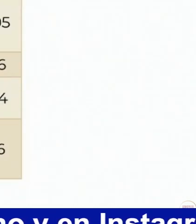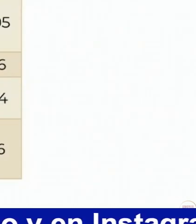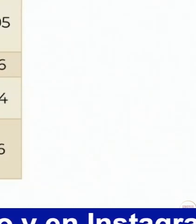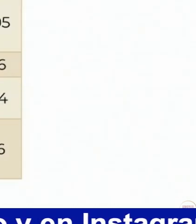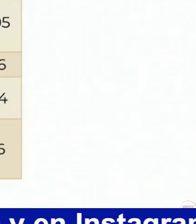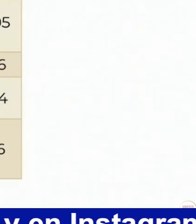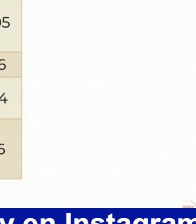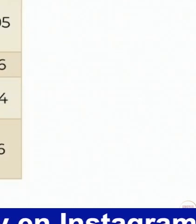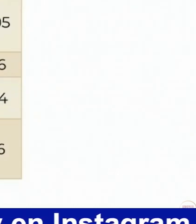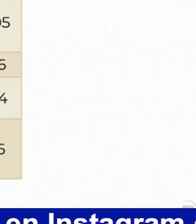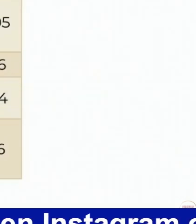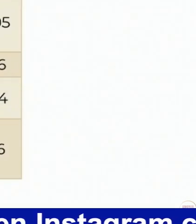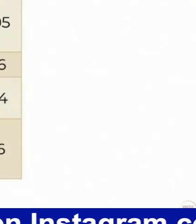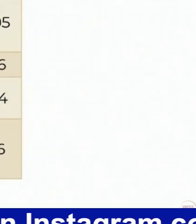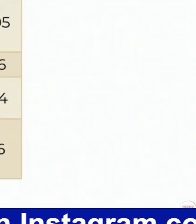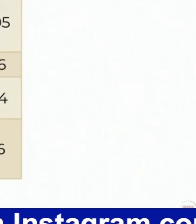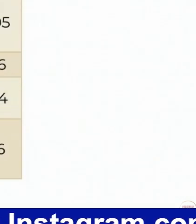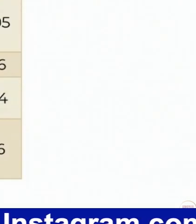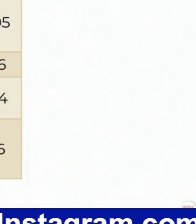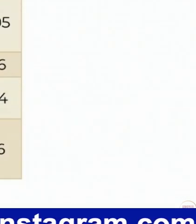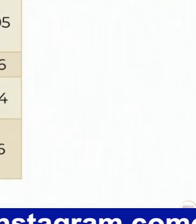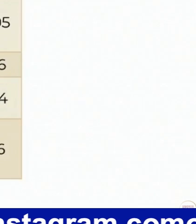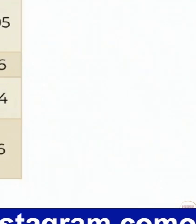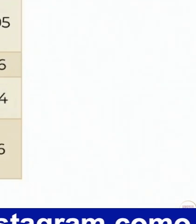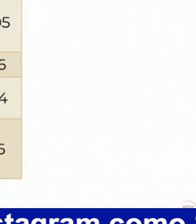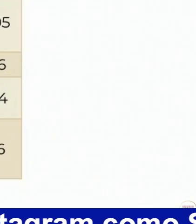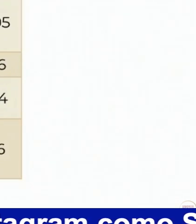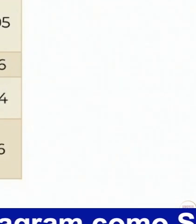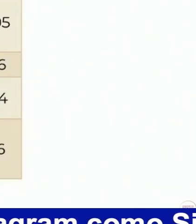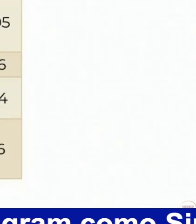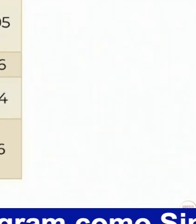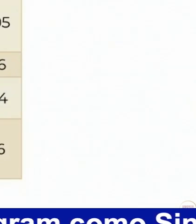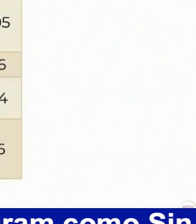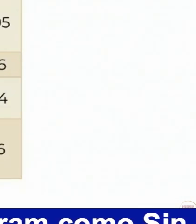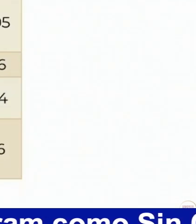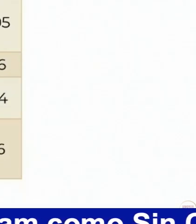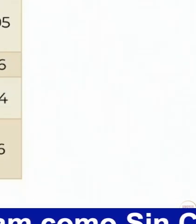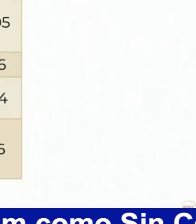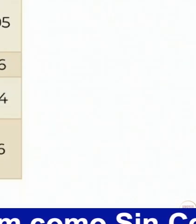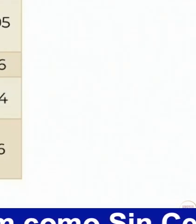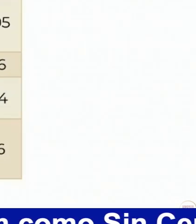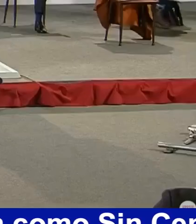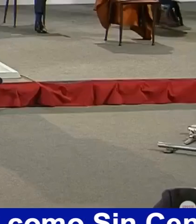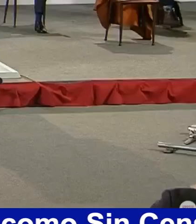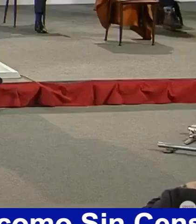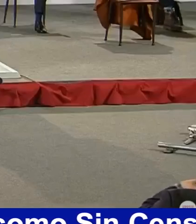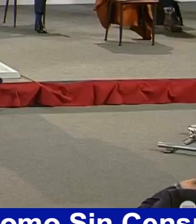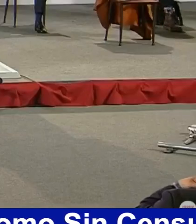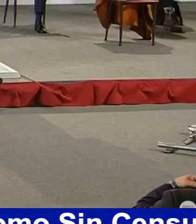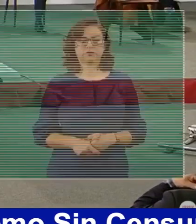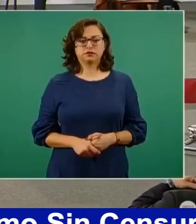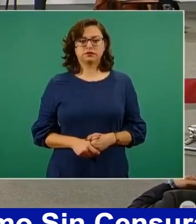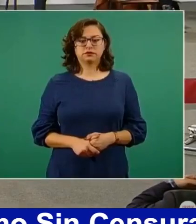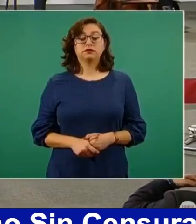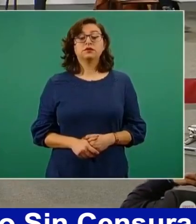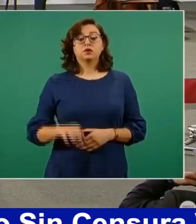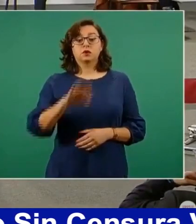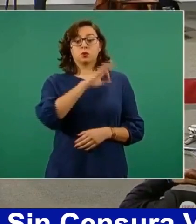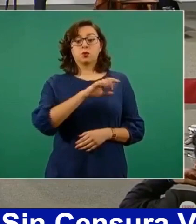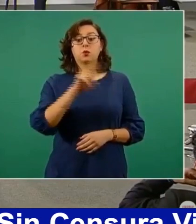con la propuesta pagarán 86. O la fabricación de maquinaria y equipo, que hoy pagan 60 días